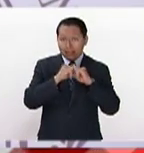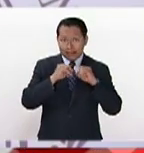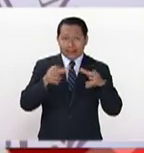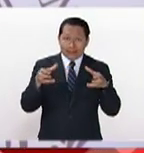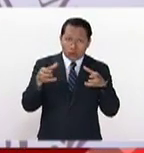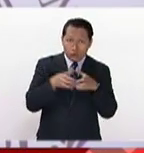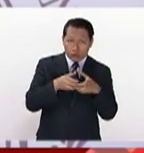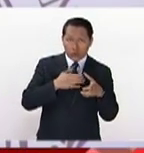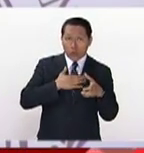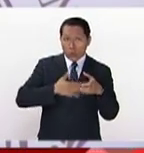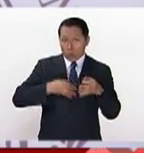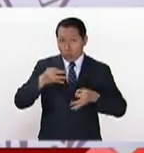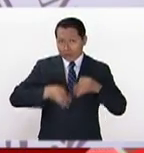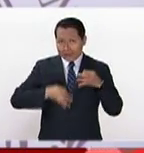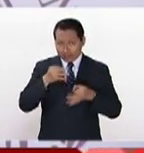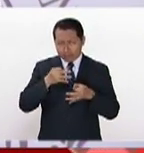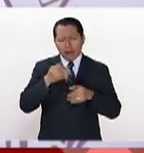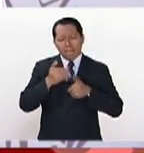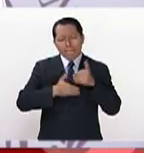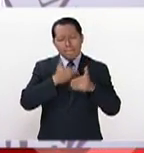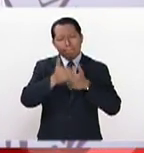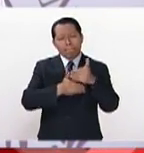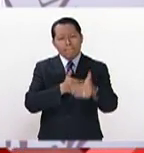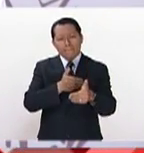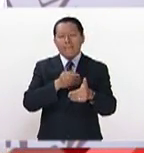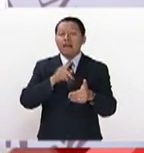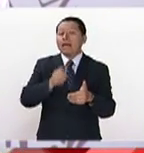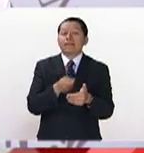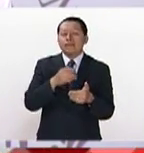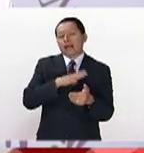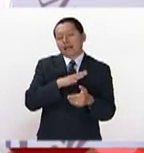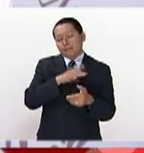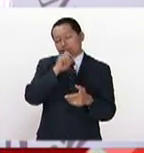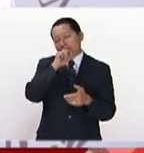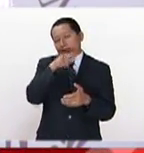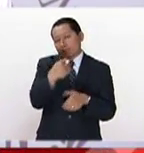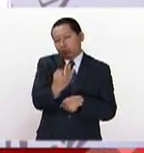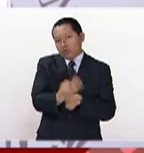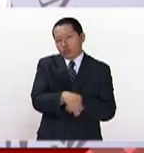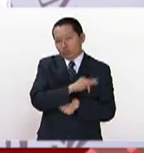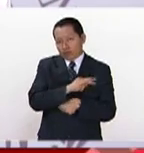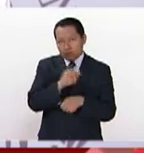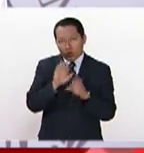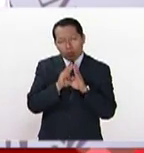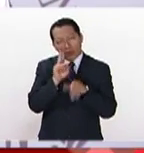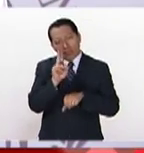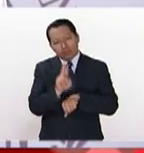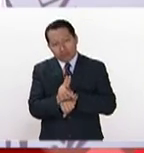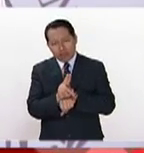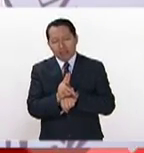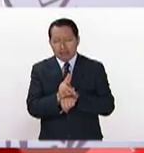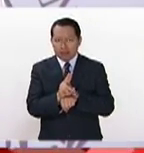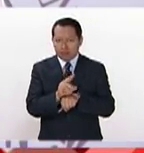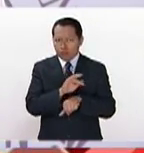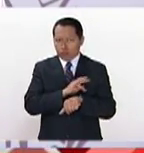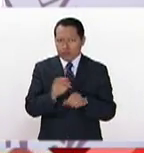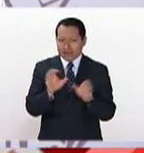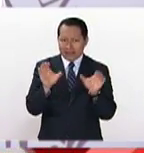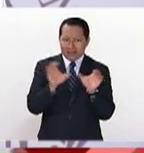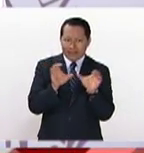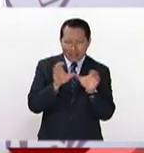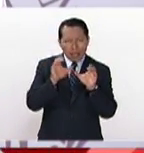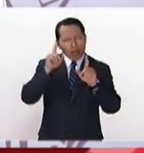de justicia. Es un arquetipo que se mide con certificados, con